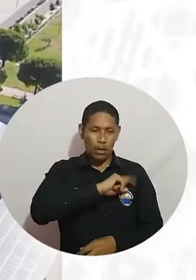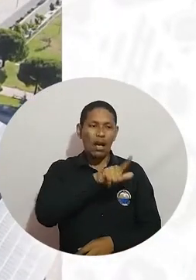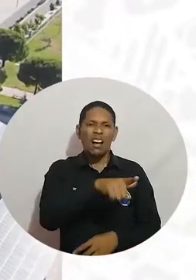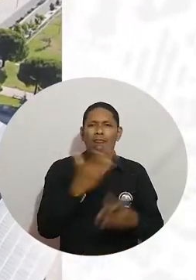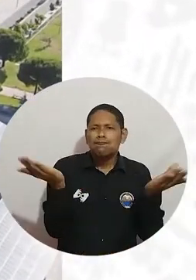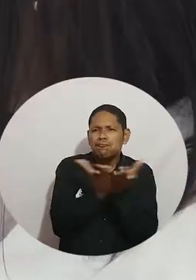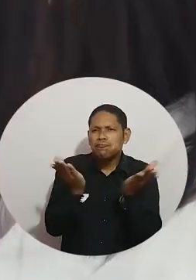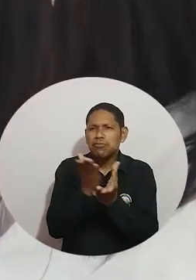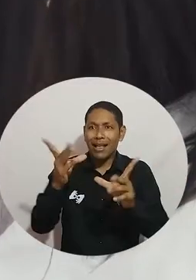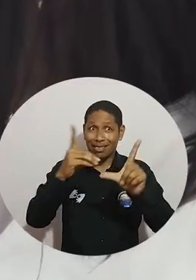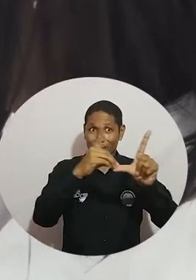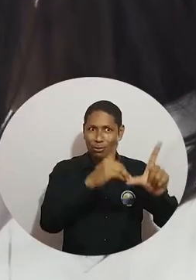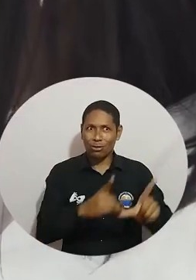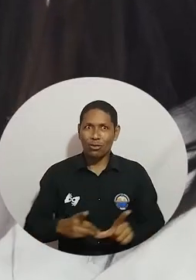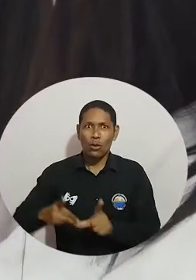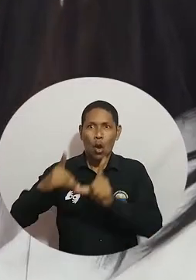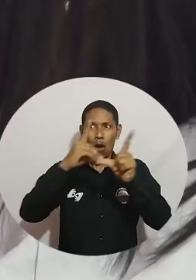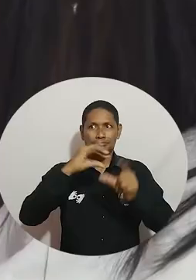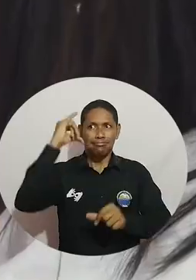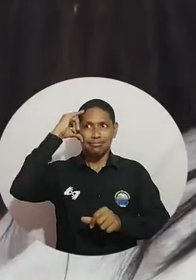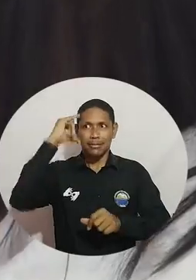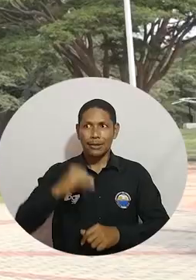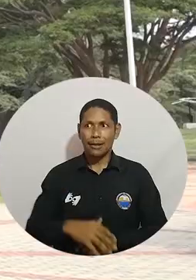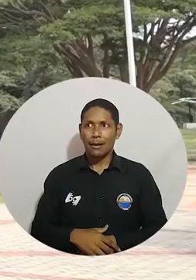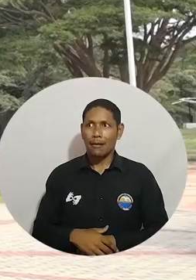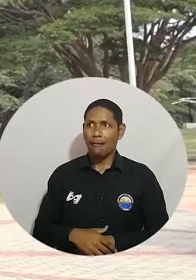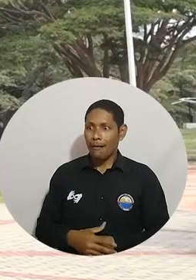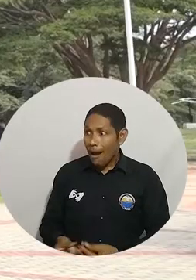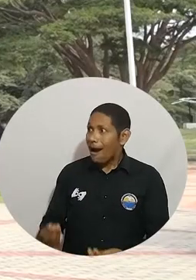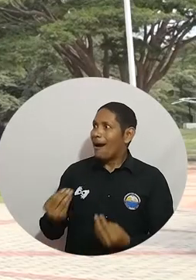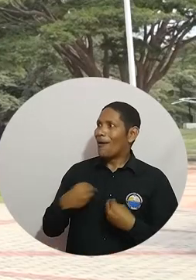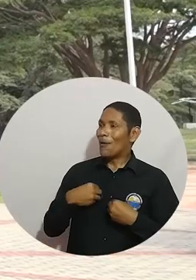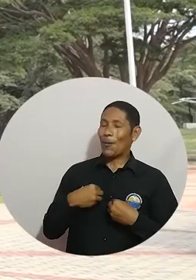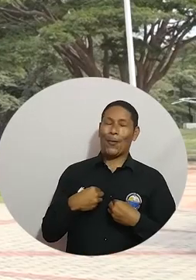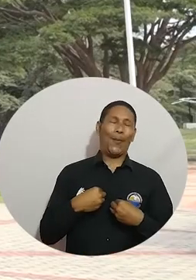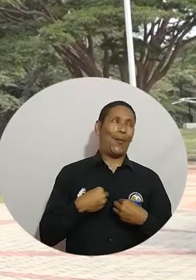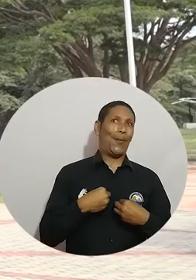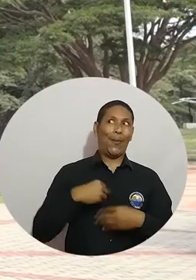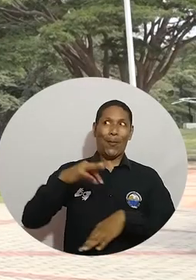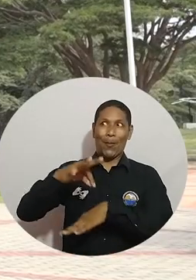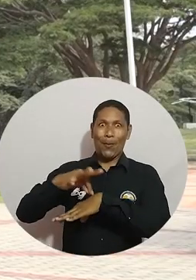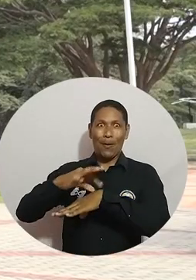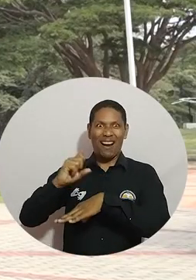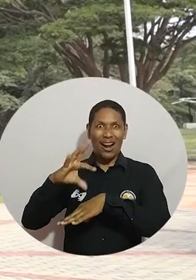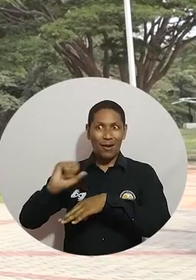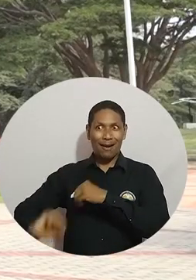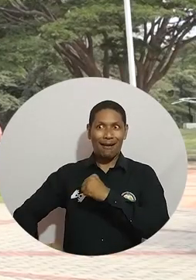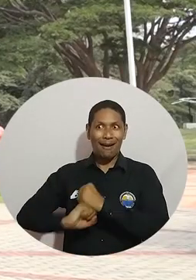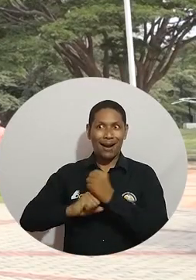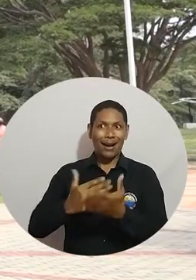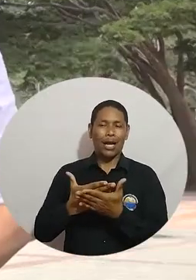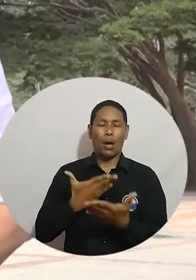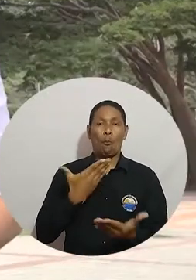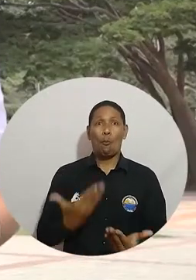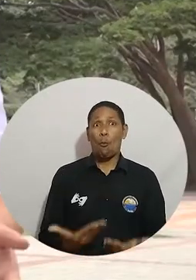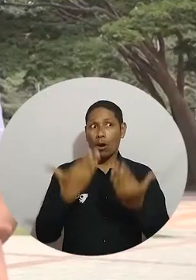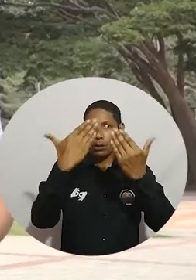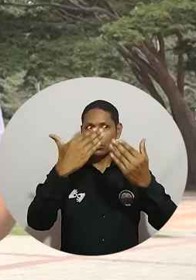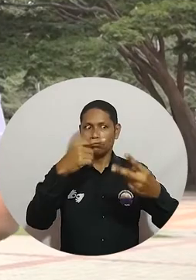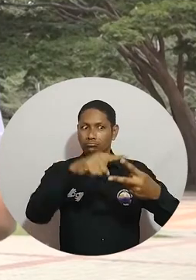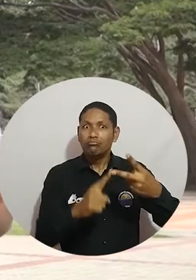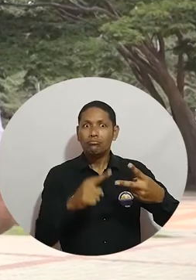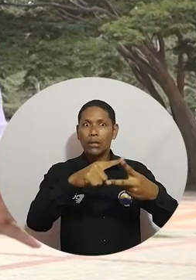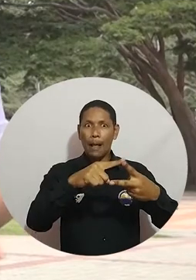Madrid para cursar un doctorado en psicología. Ser beneficiaria de esta beca con Fundación Carolina creo que traerá